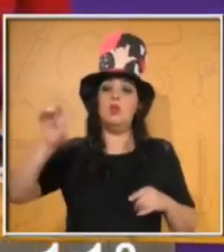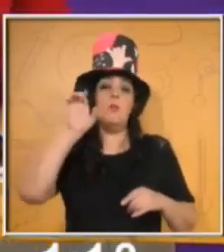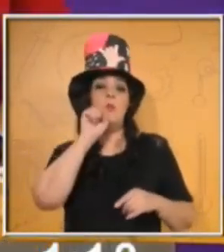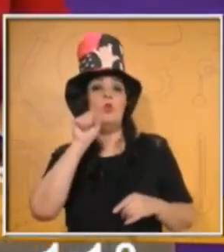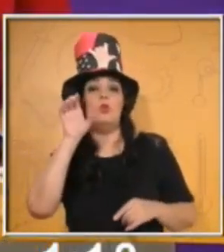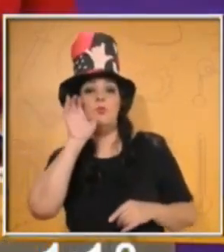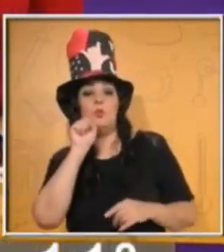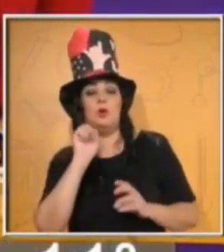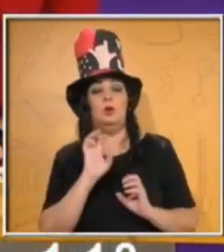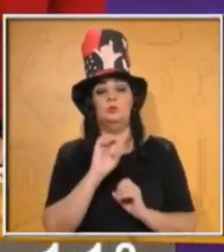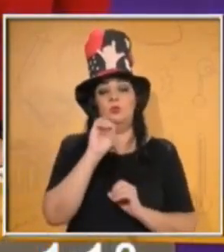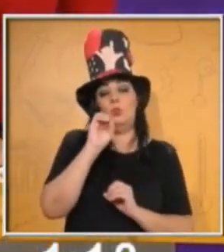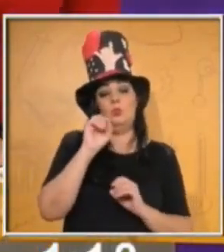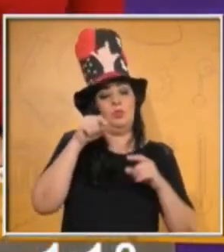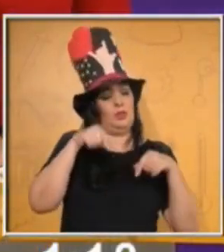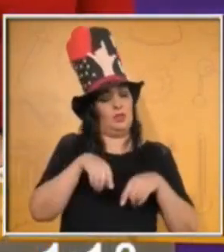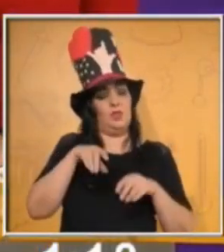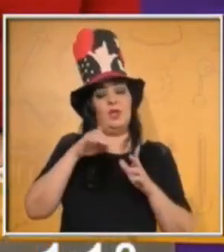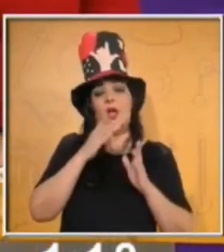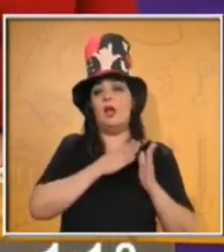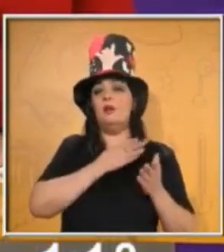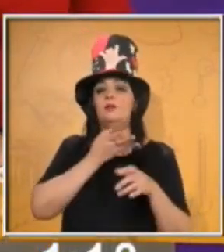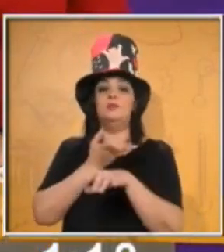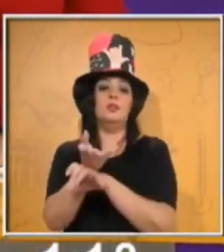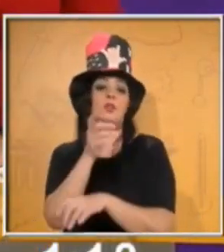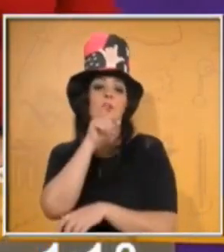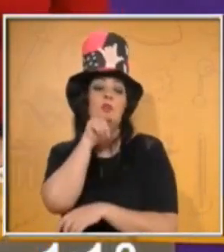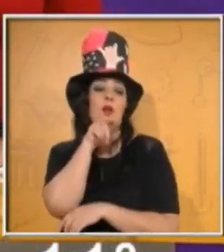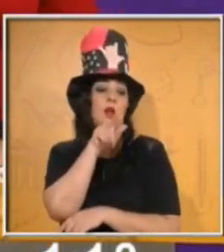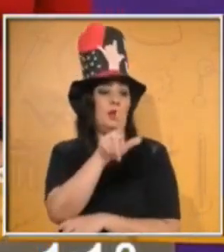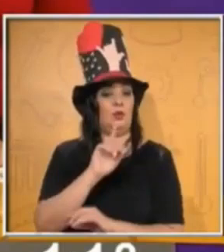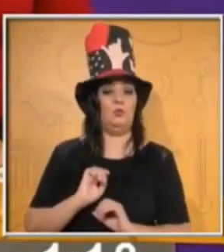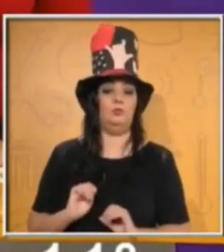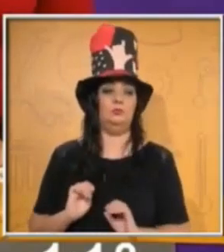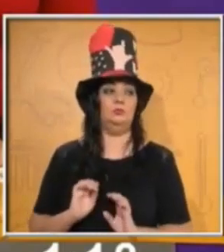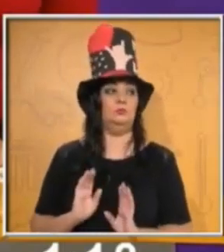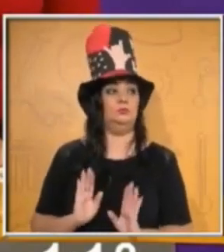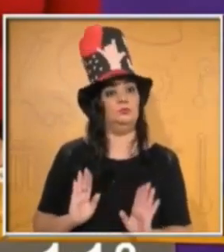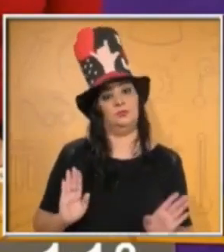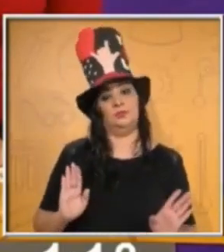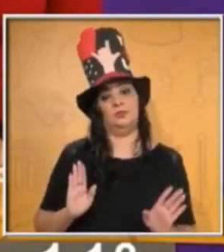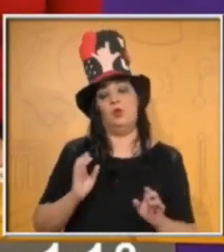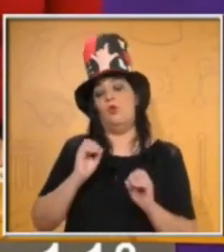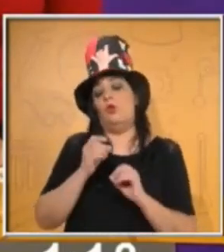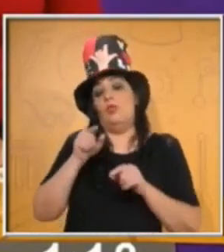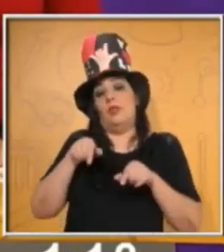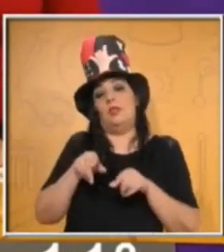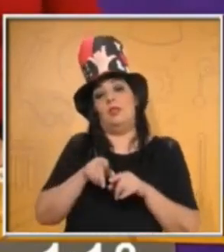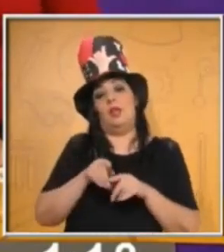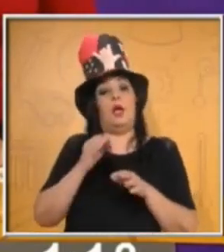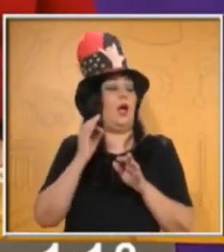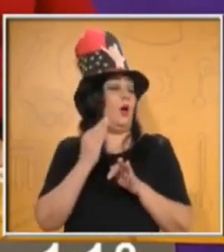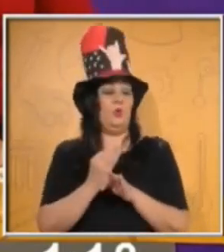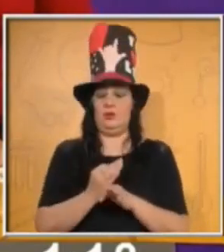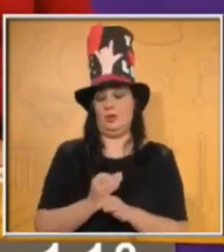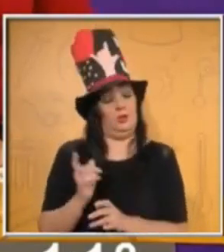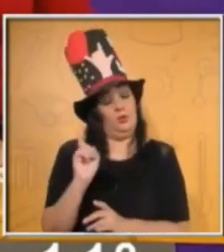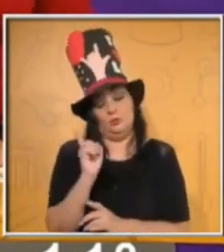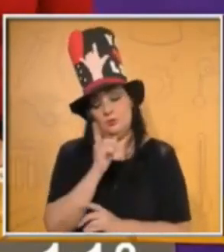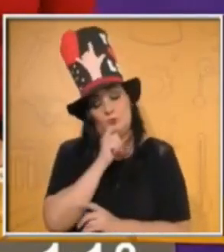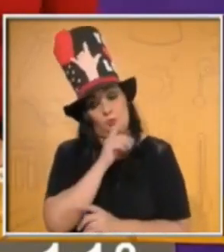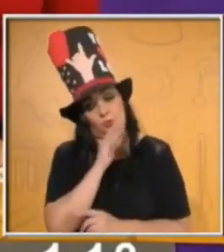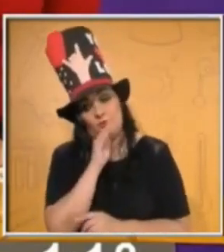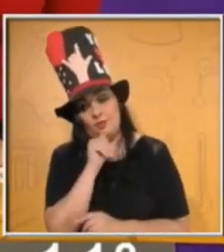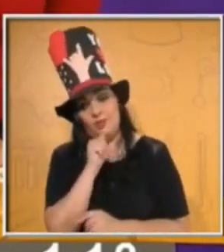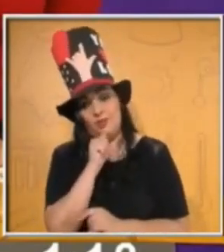aquí al estado de Jalisco, de aquí a Europa, bueno, en este momento no, en este momento es importante quedarnos en casa, ¿verdad? Así Pero es.